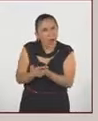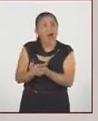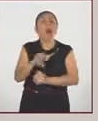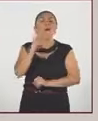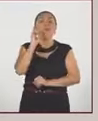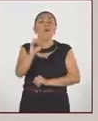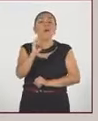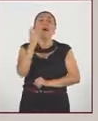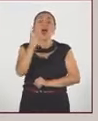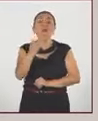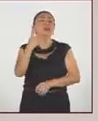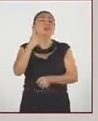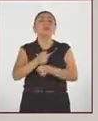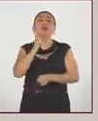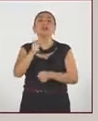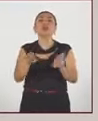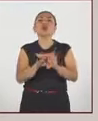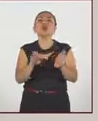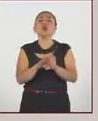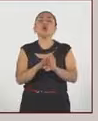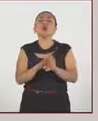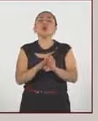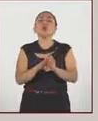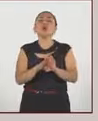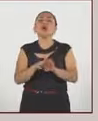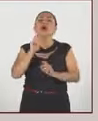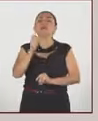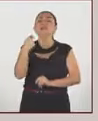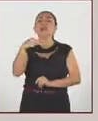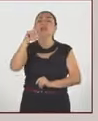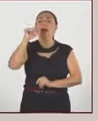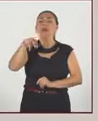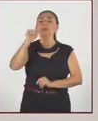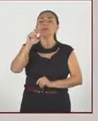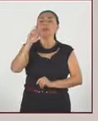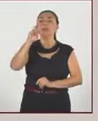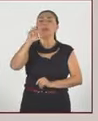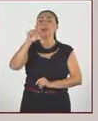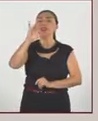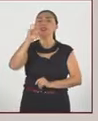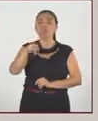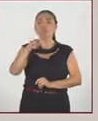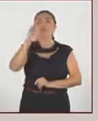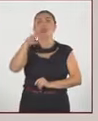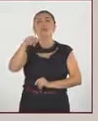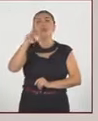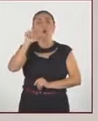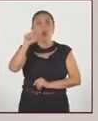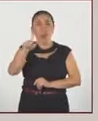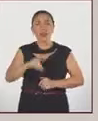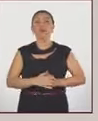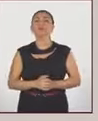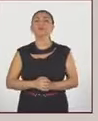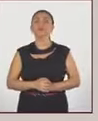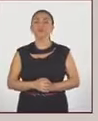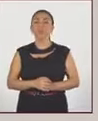generalmente tiene que ver con la anteversión femoral. Ajá. Siguiente, por favor.